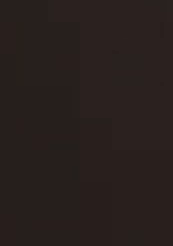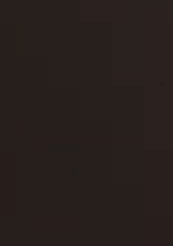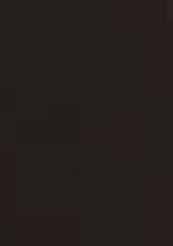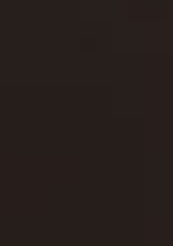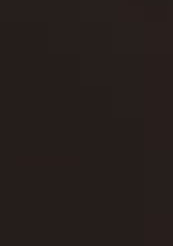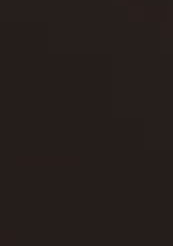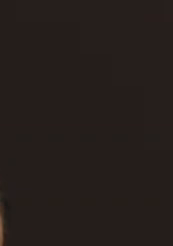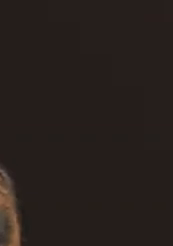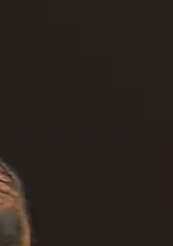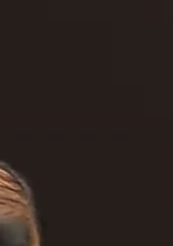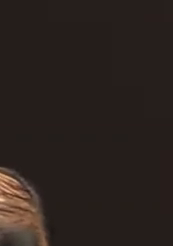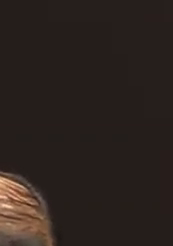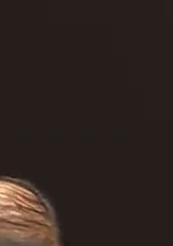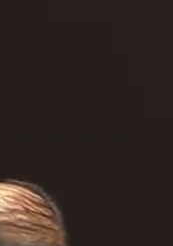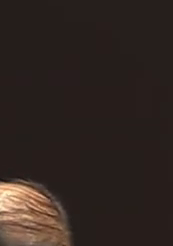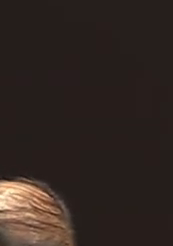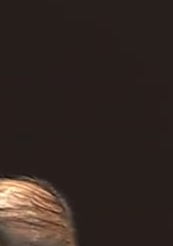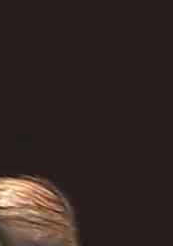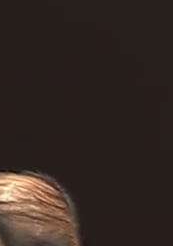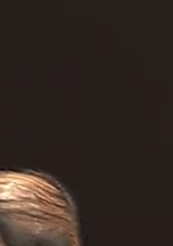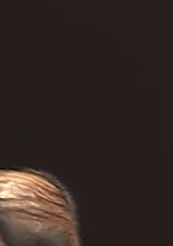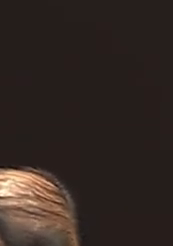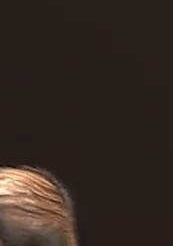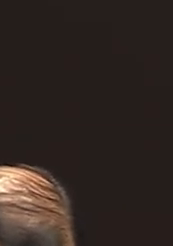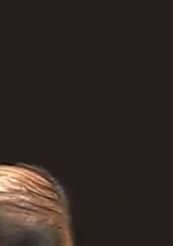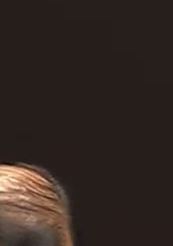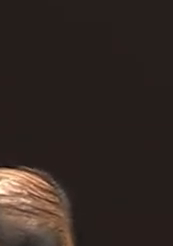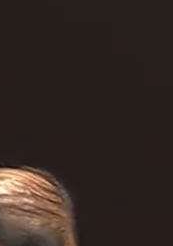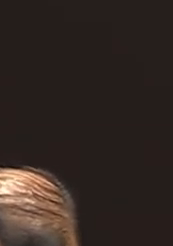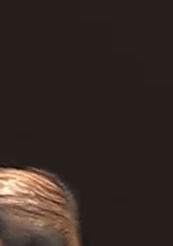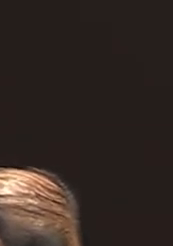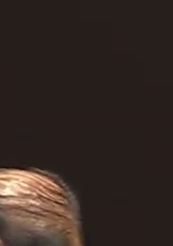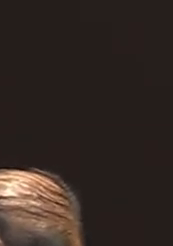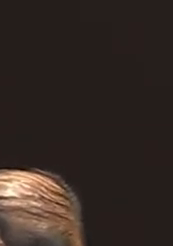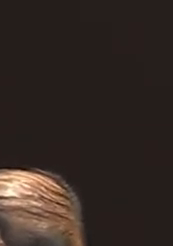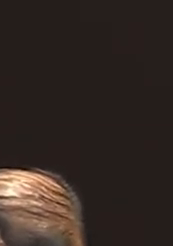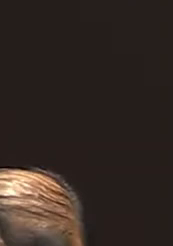Reflexionemos, estamos a punto de poderle dar a nuestro país lo